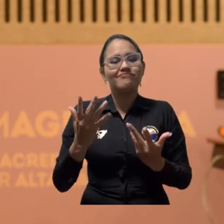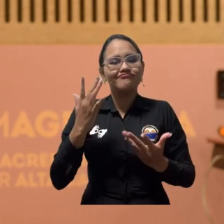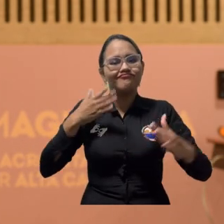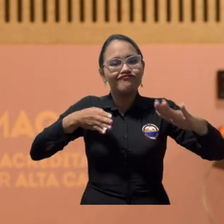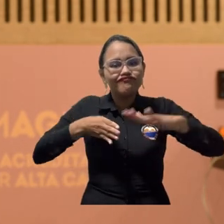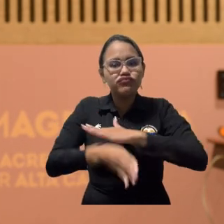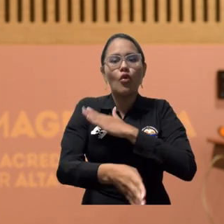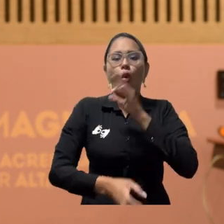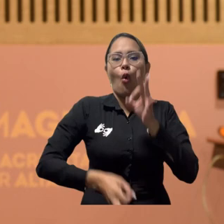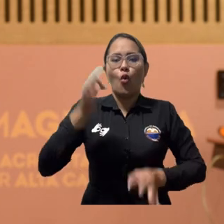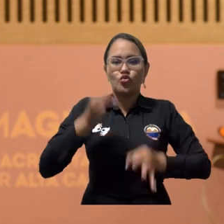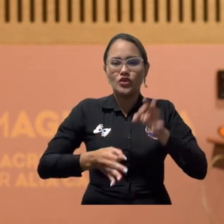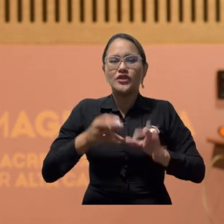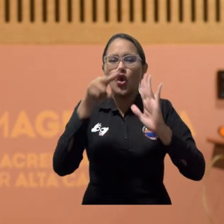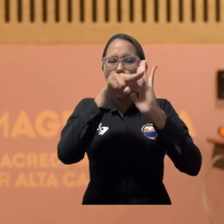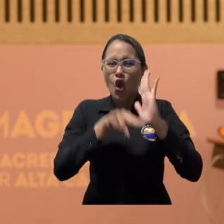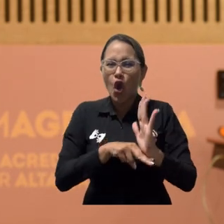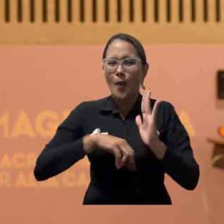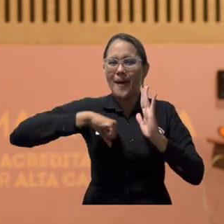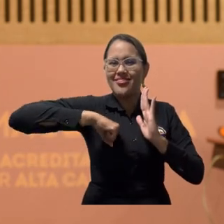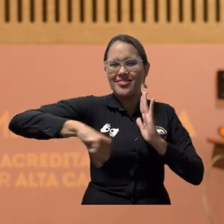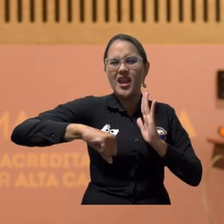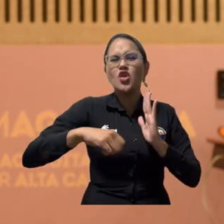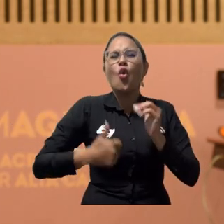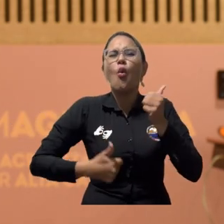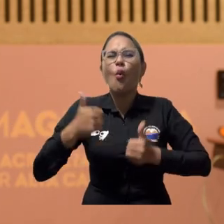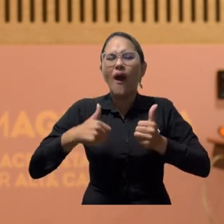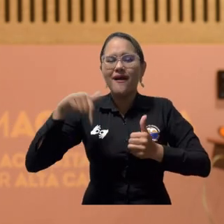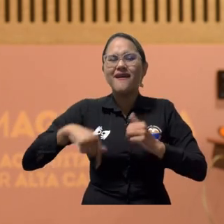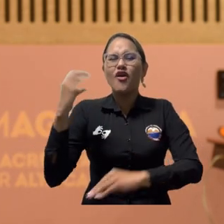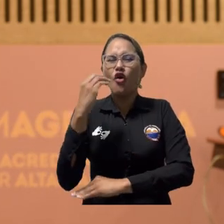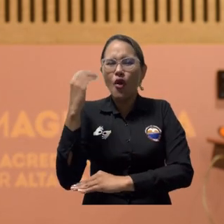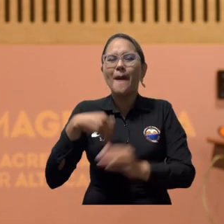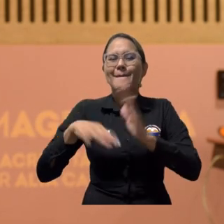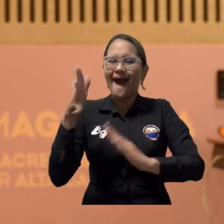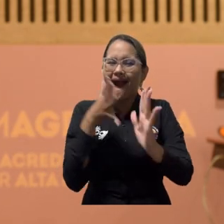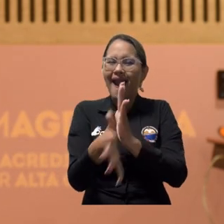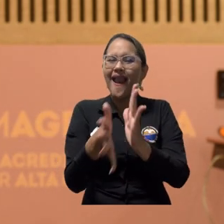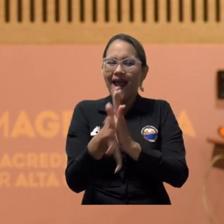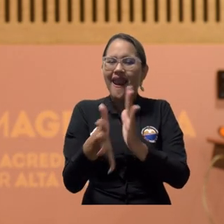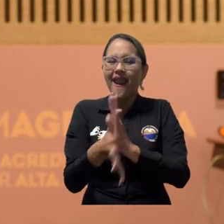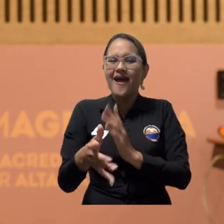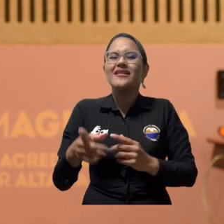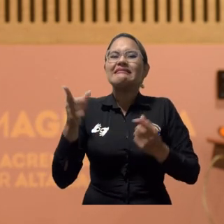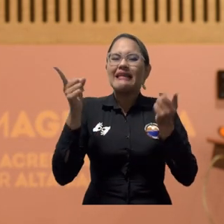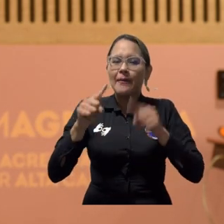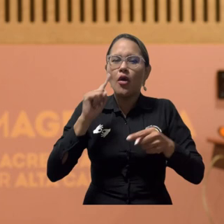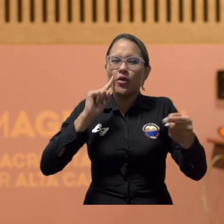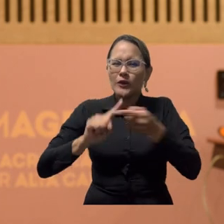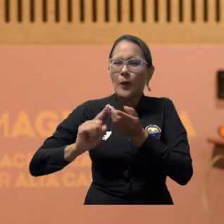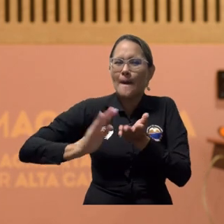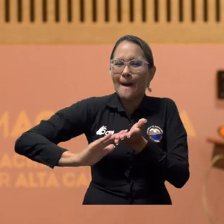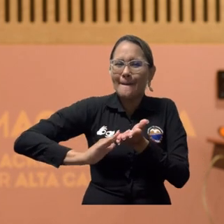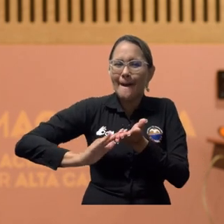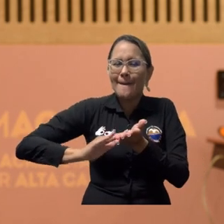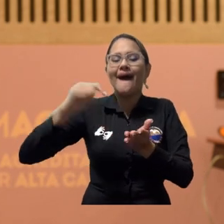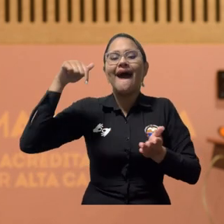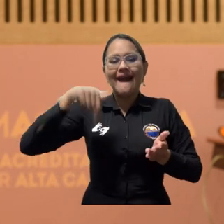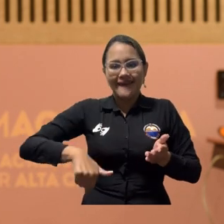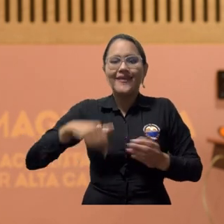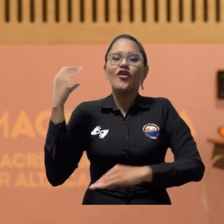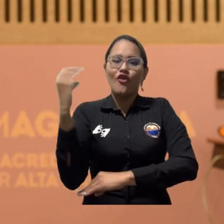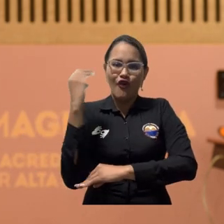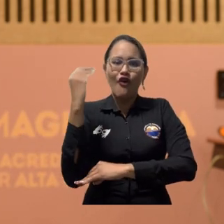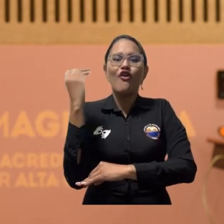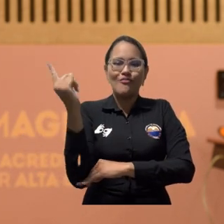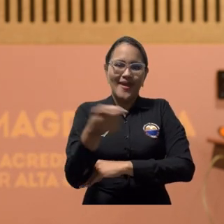el marco de normativo y de derechos que tiene este país y también en el marco transicional y restaurativo que vive Colombia,